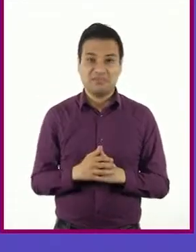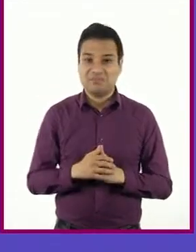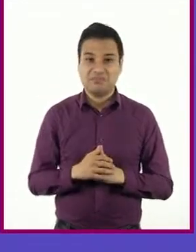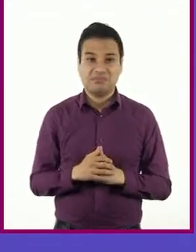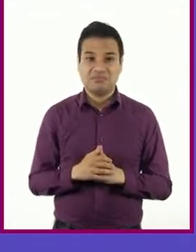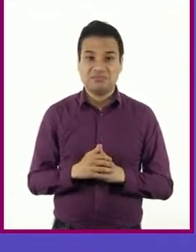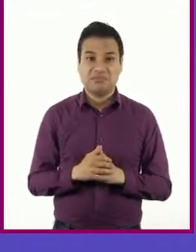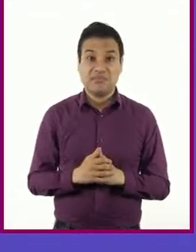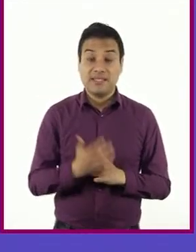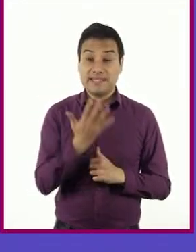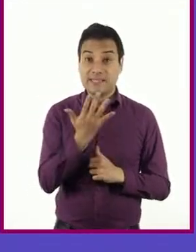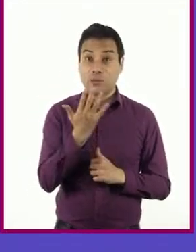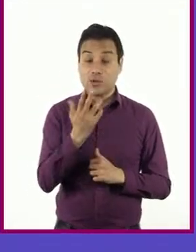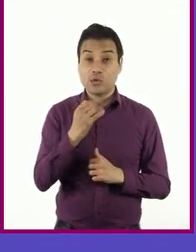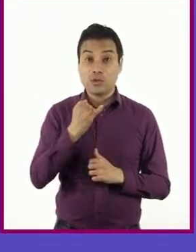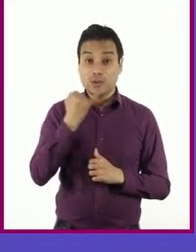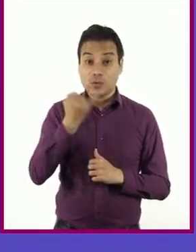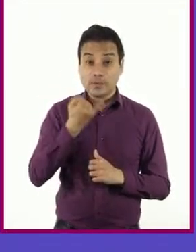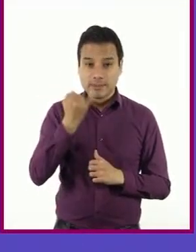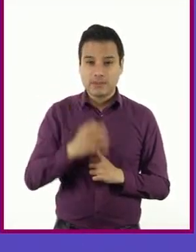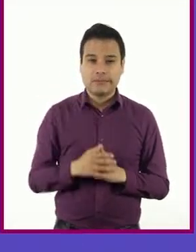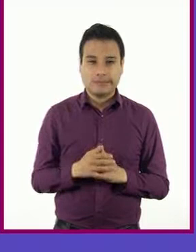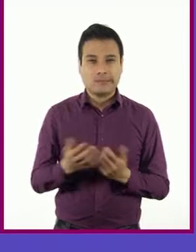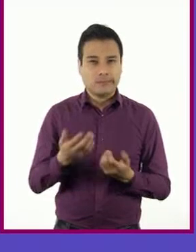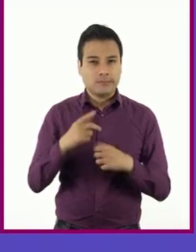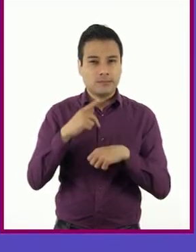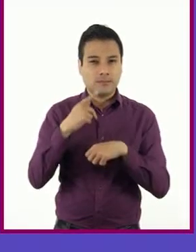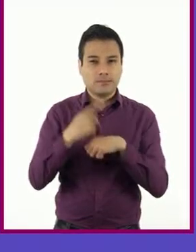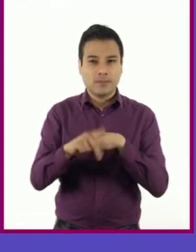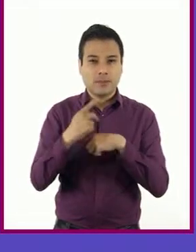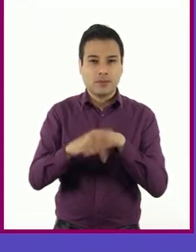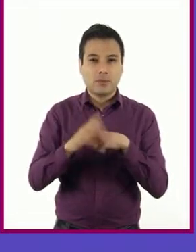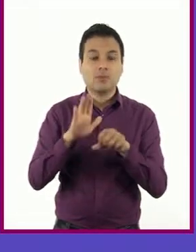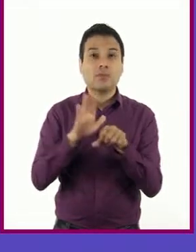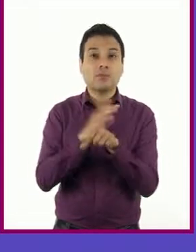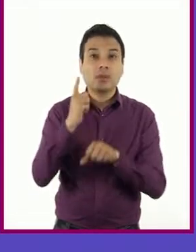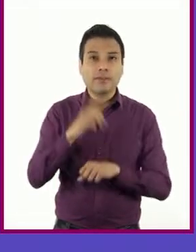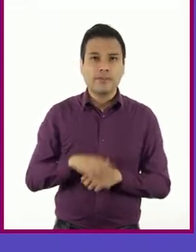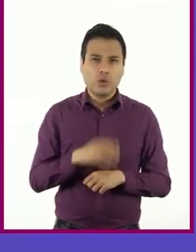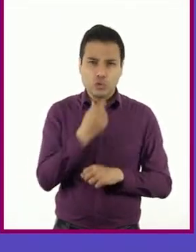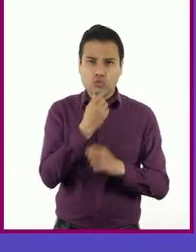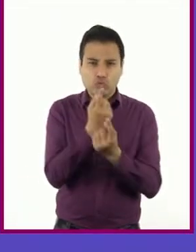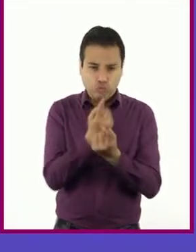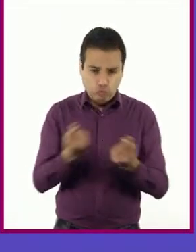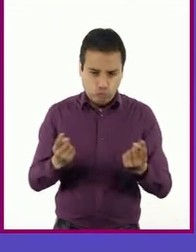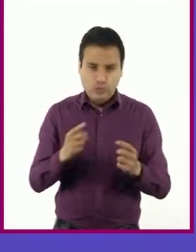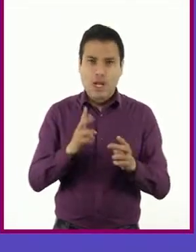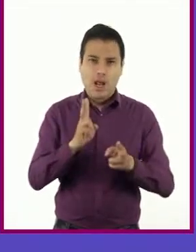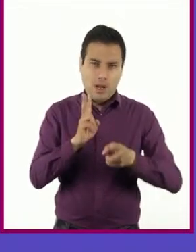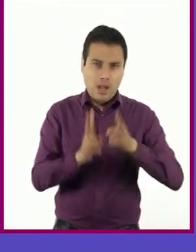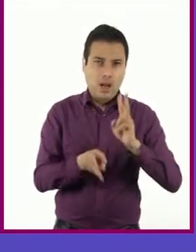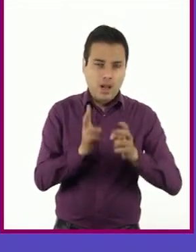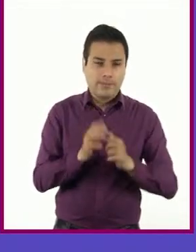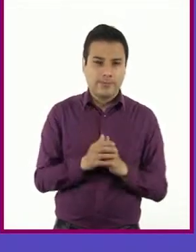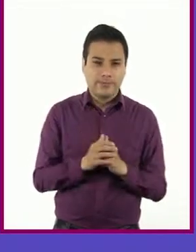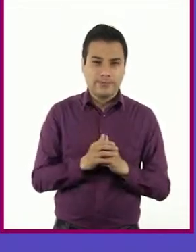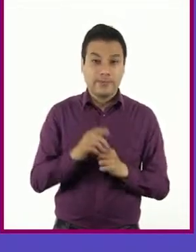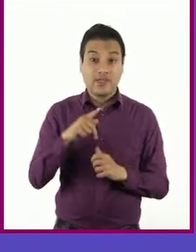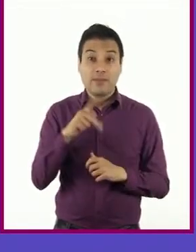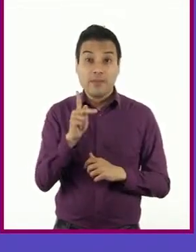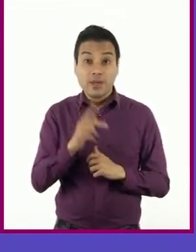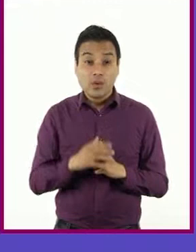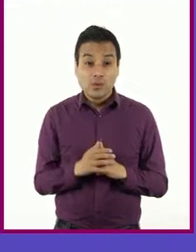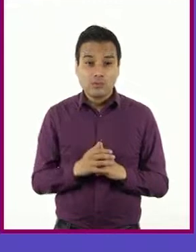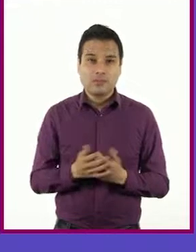casa. 52 son vulnerables porque, aunque la mayoría de los niños las hablan, están restringidas a